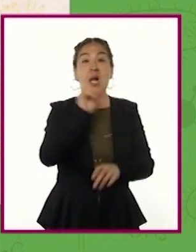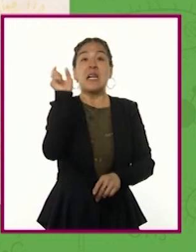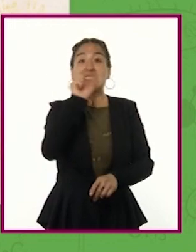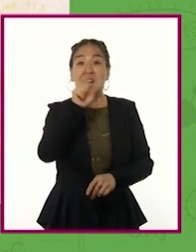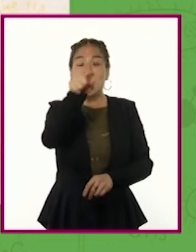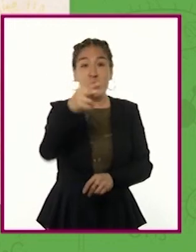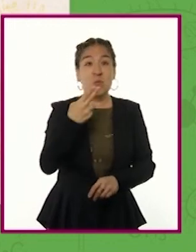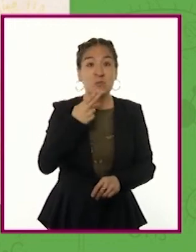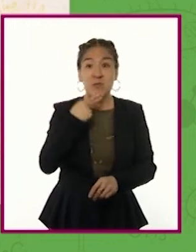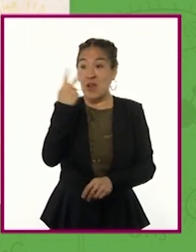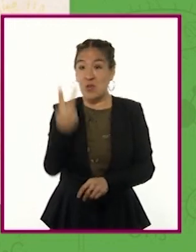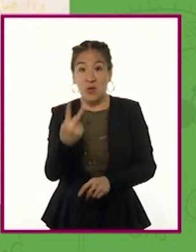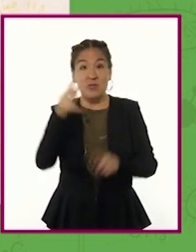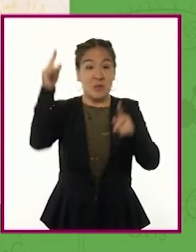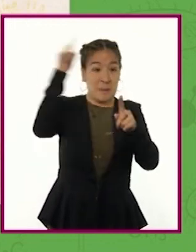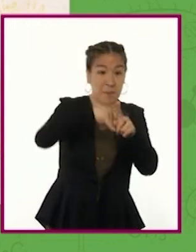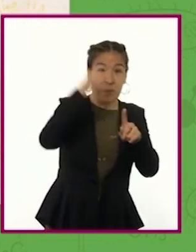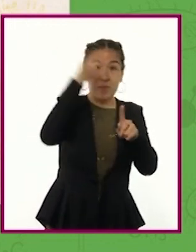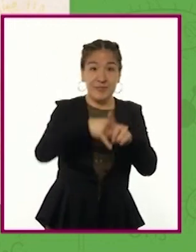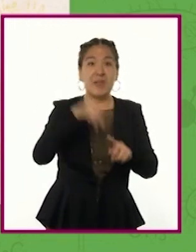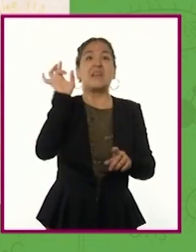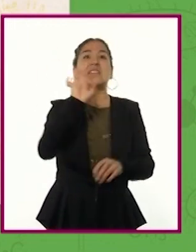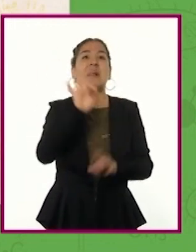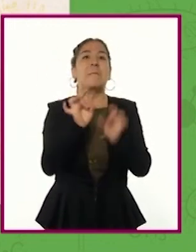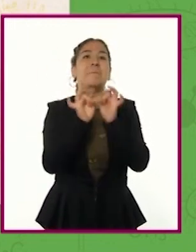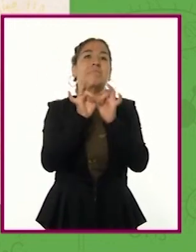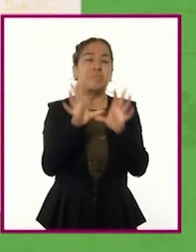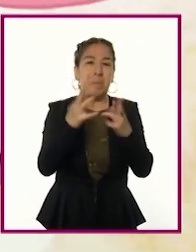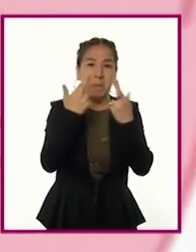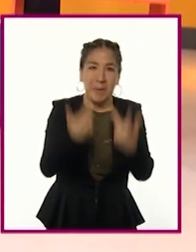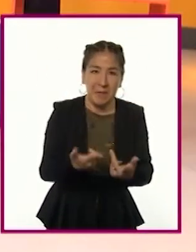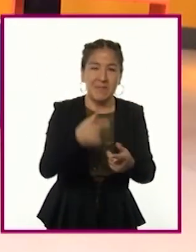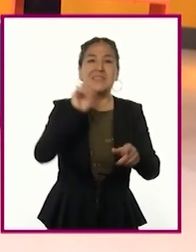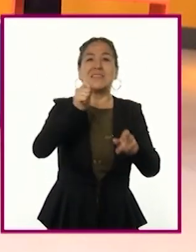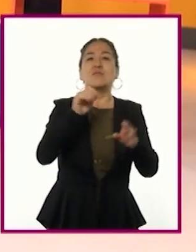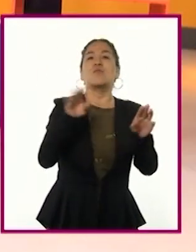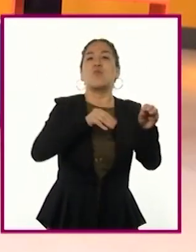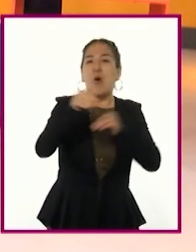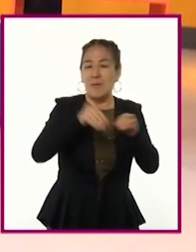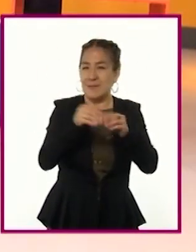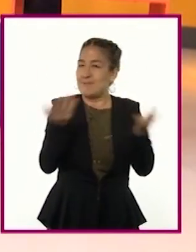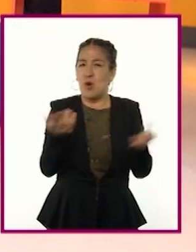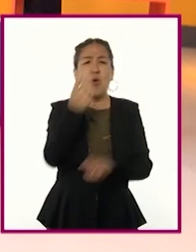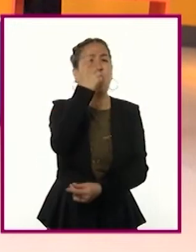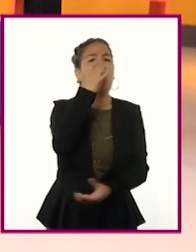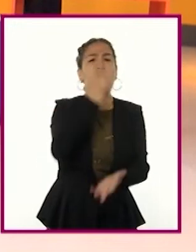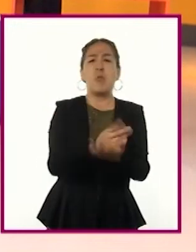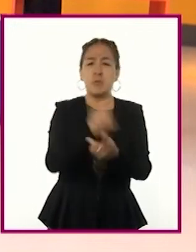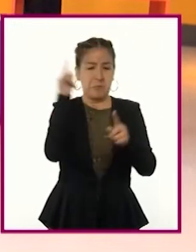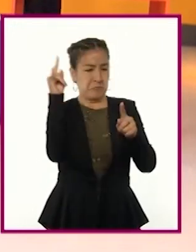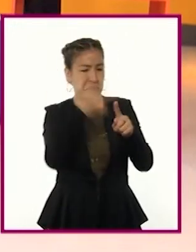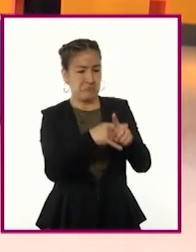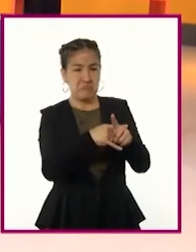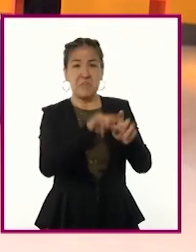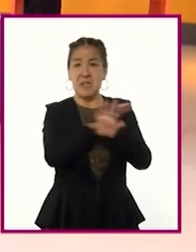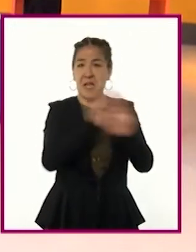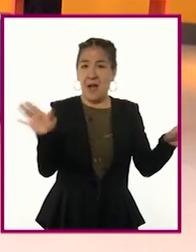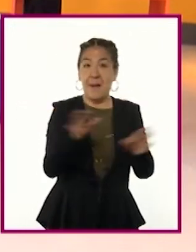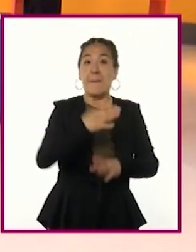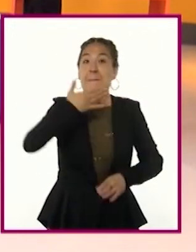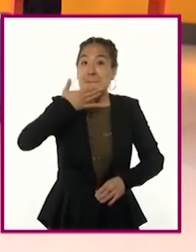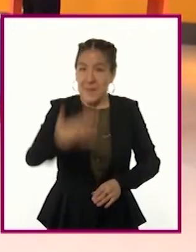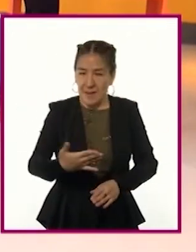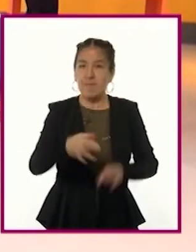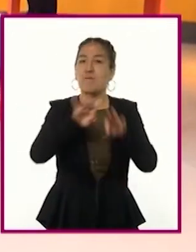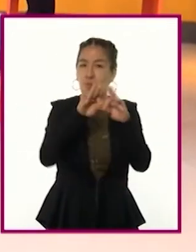doble, hay más probabilidades de que se rompa debido a la fricción. Basta con usar un condón de manera